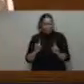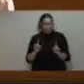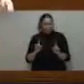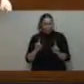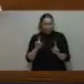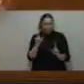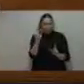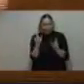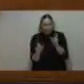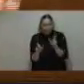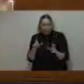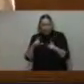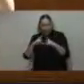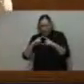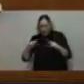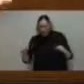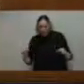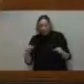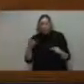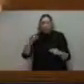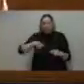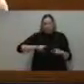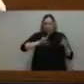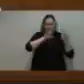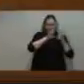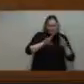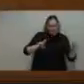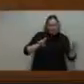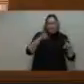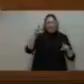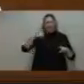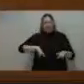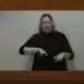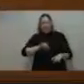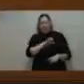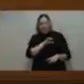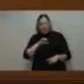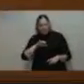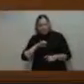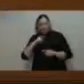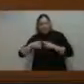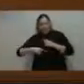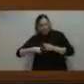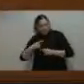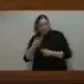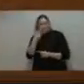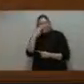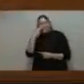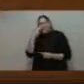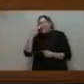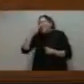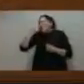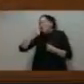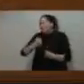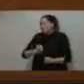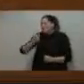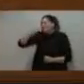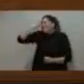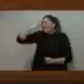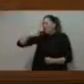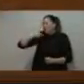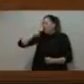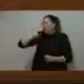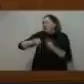a los empresarios y a los autónomos y a las familias, les interesa mucho saber y conocer su respuesta.